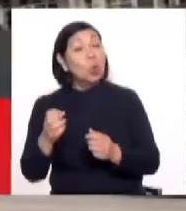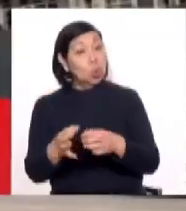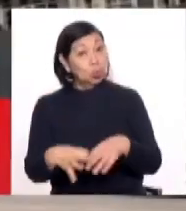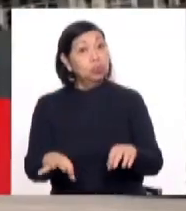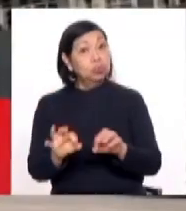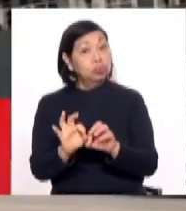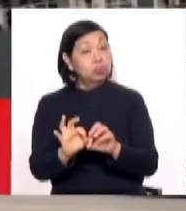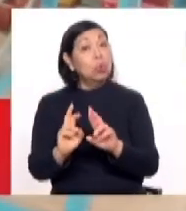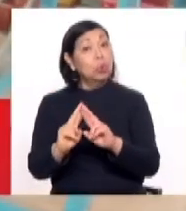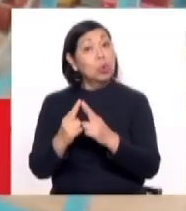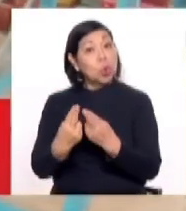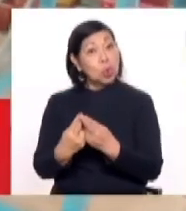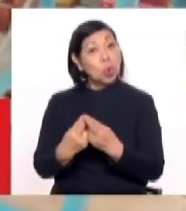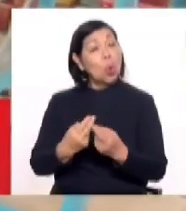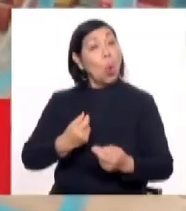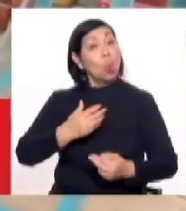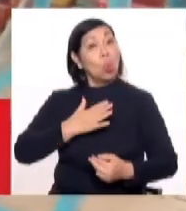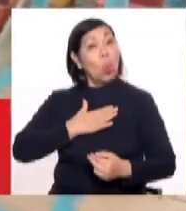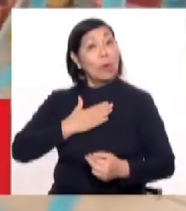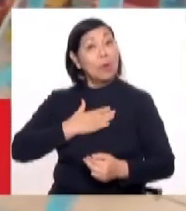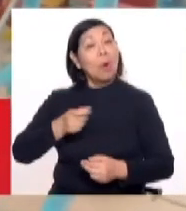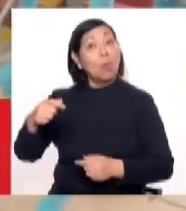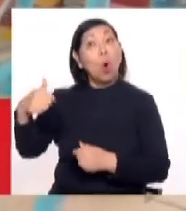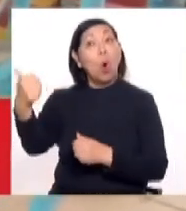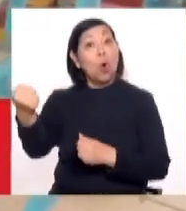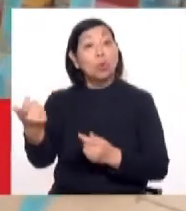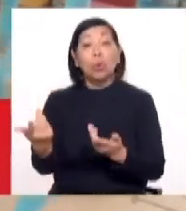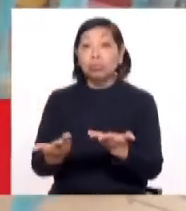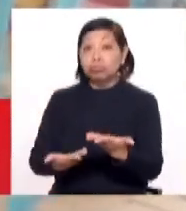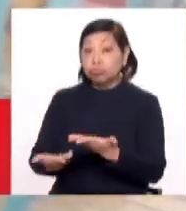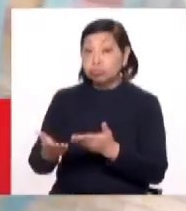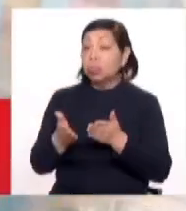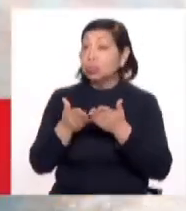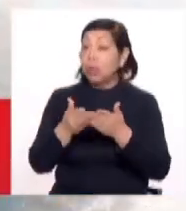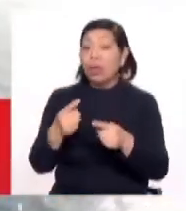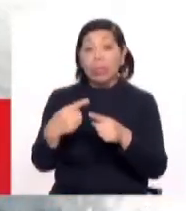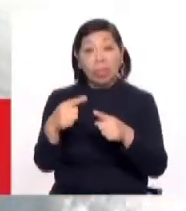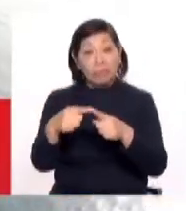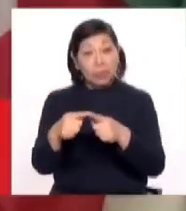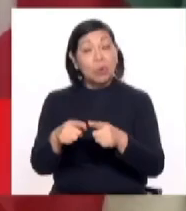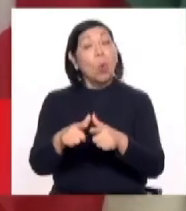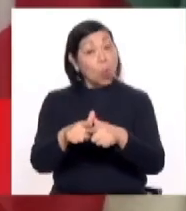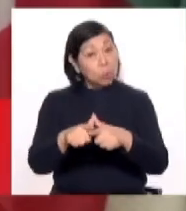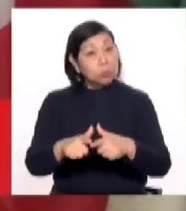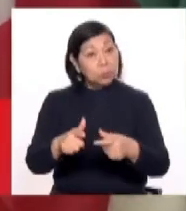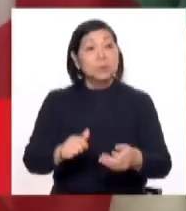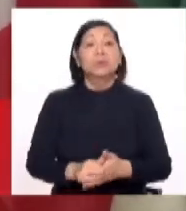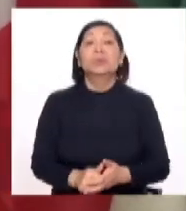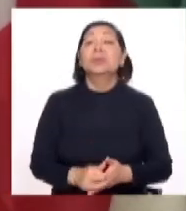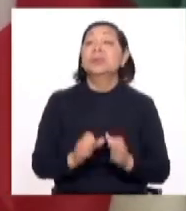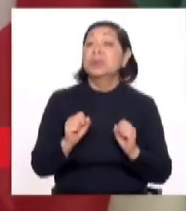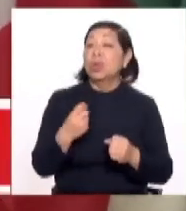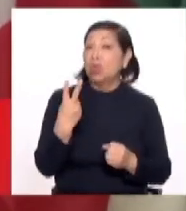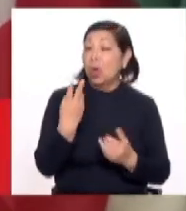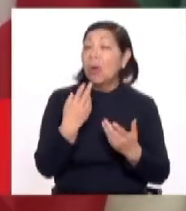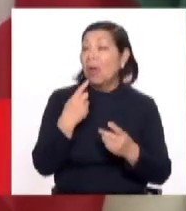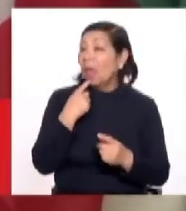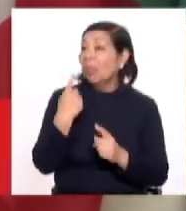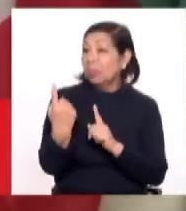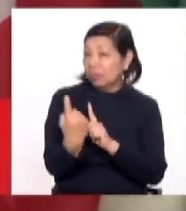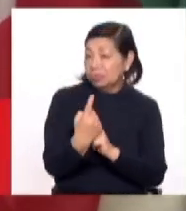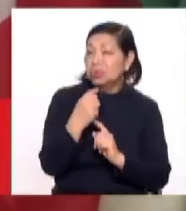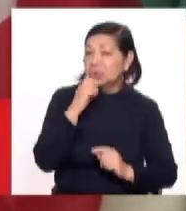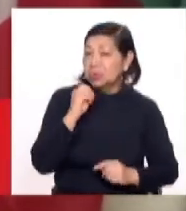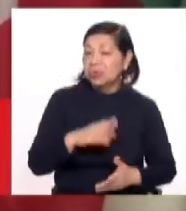importantes reuniones con empresarios y representantes de corporaciones de distintos rubros han reconocido dos cosas